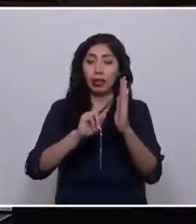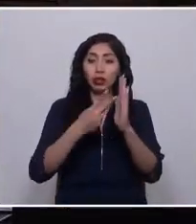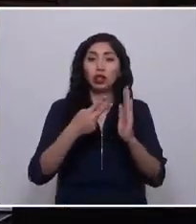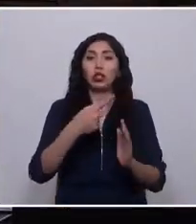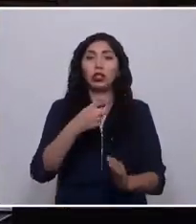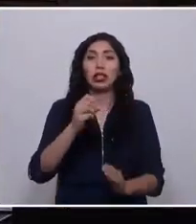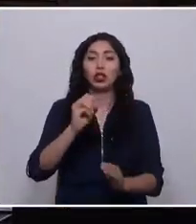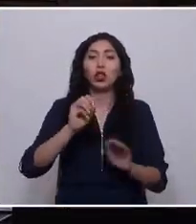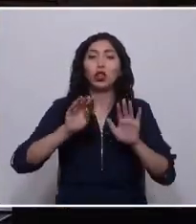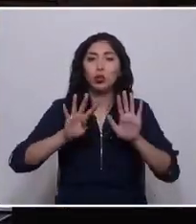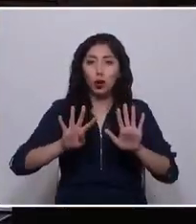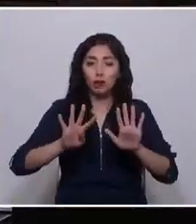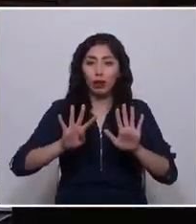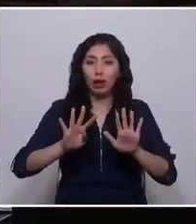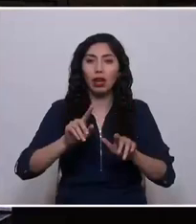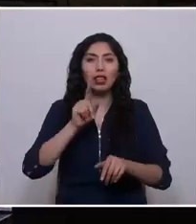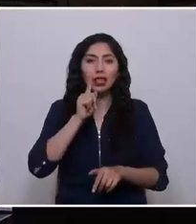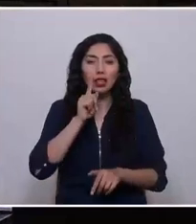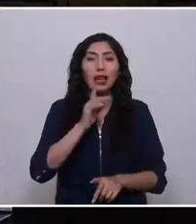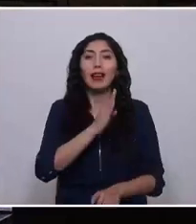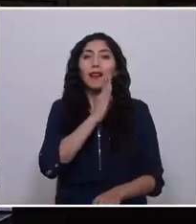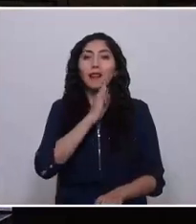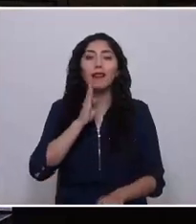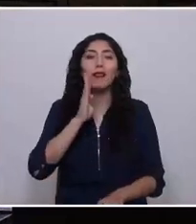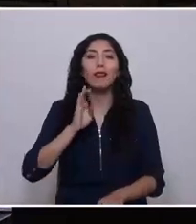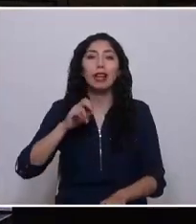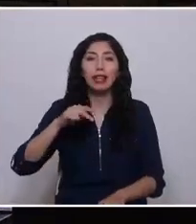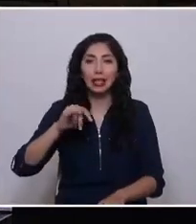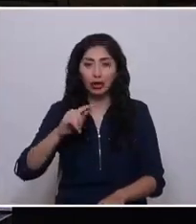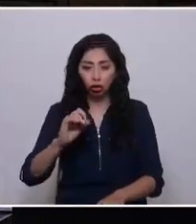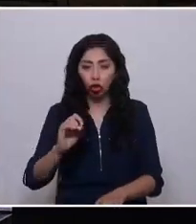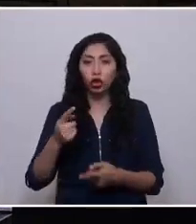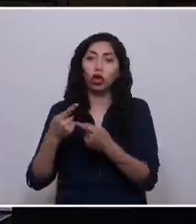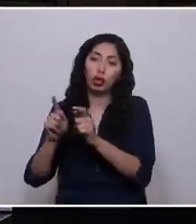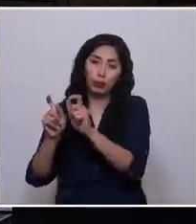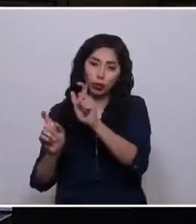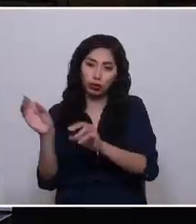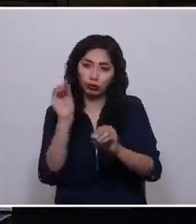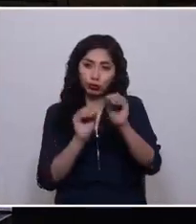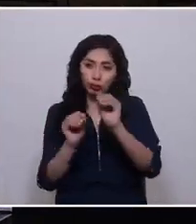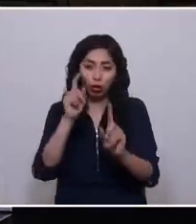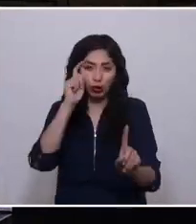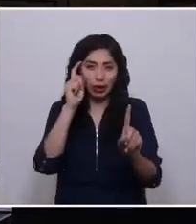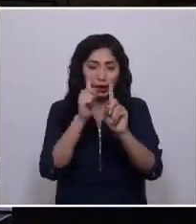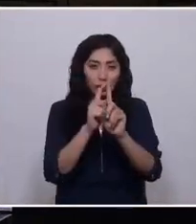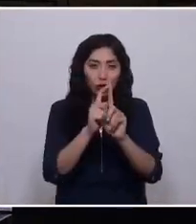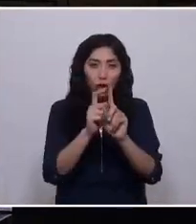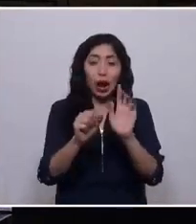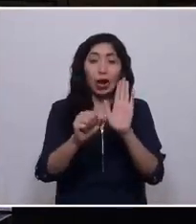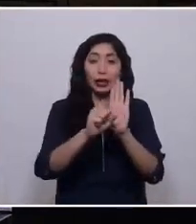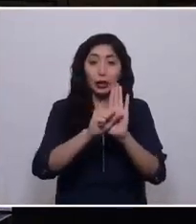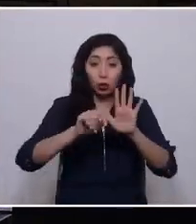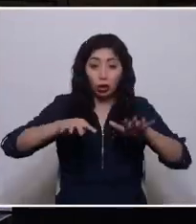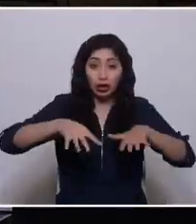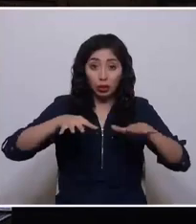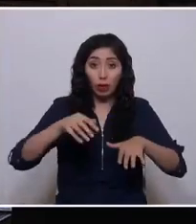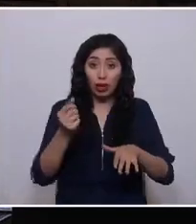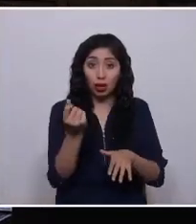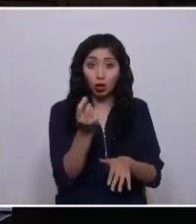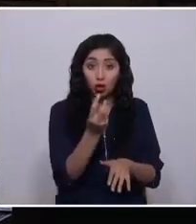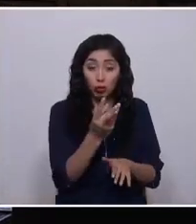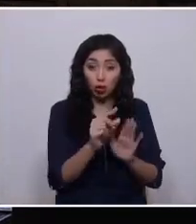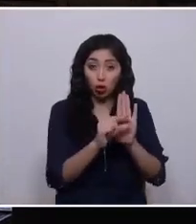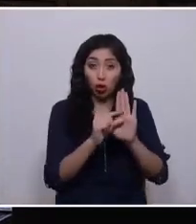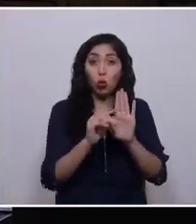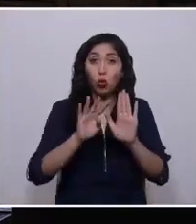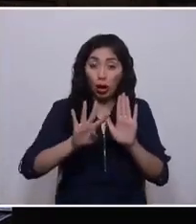109 del señor Benito Baranda y otros autores y autoras para sustituir el numeral 4 del artículo 19. Se ofrece